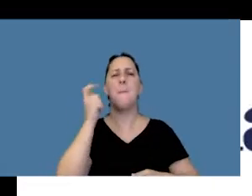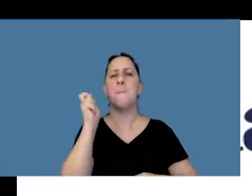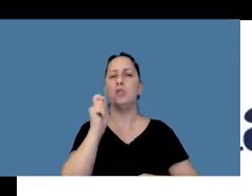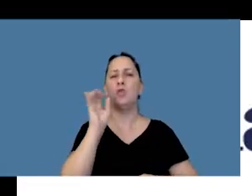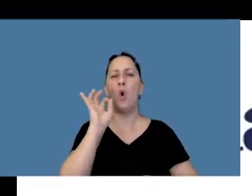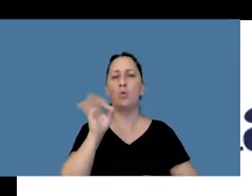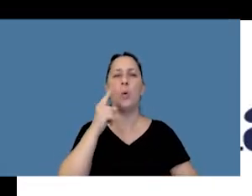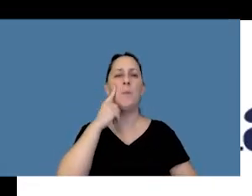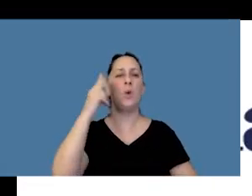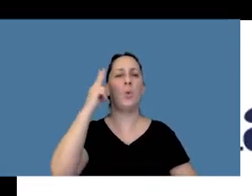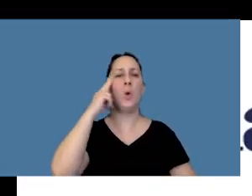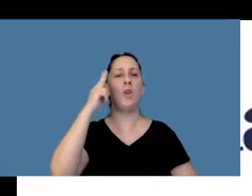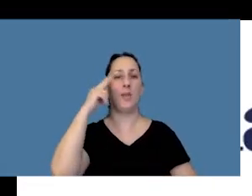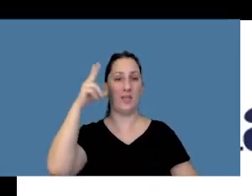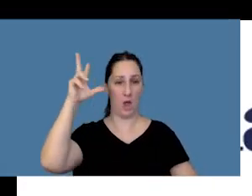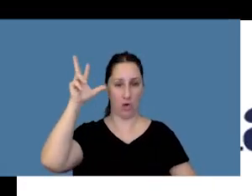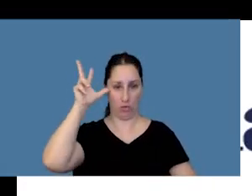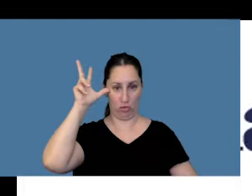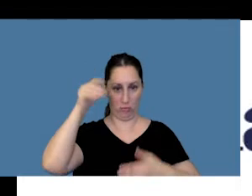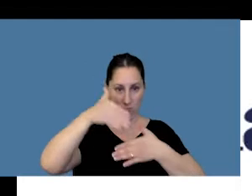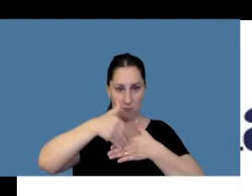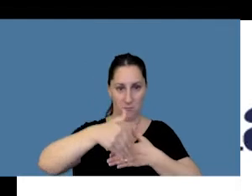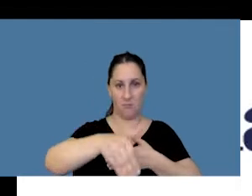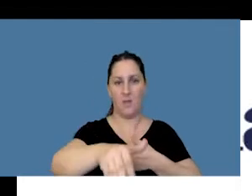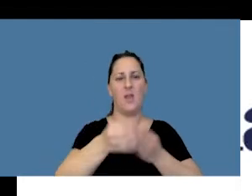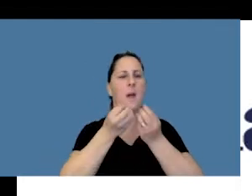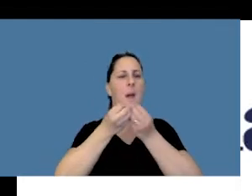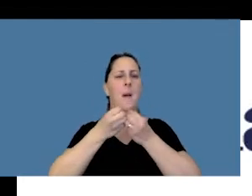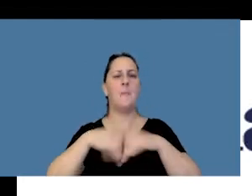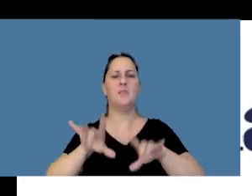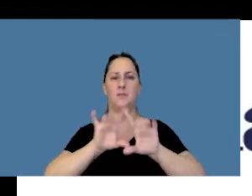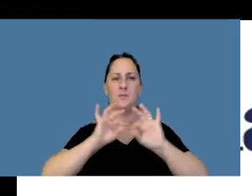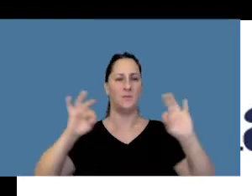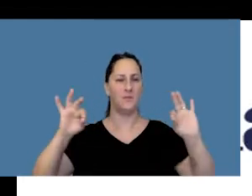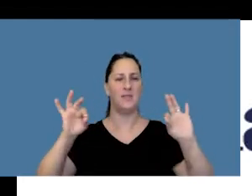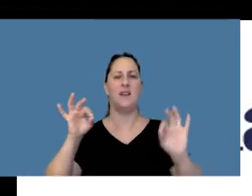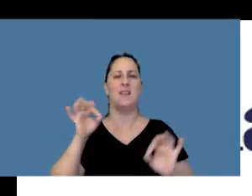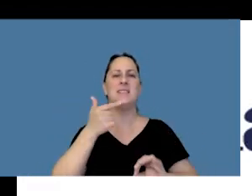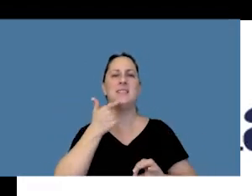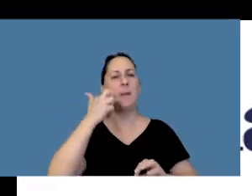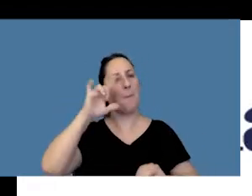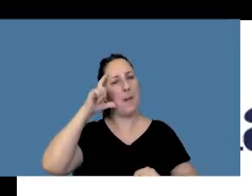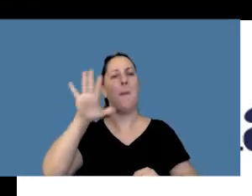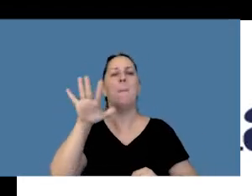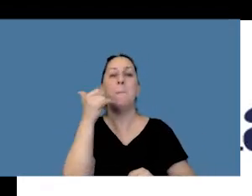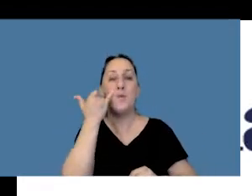de 1998, y se inició con el eslogan "simple, muy simple". Ya sabemos que, digamos,